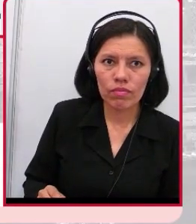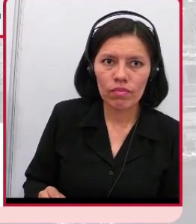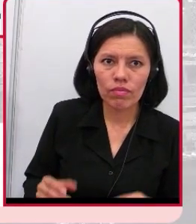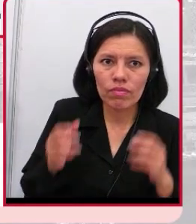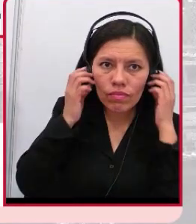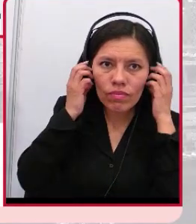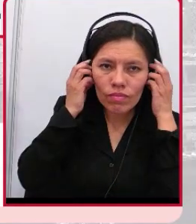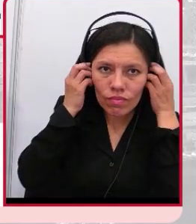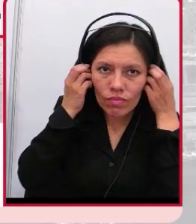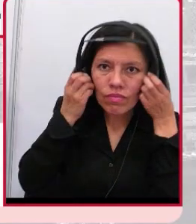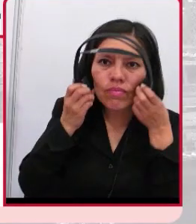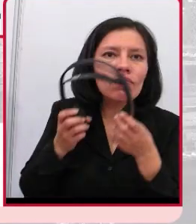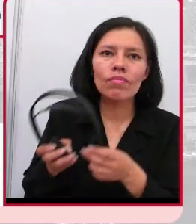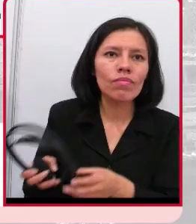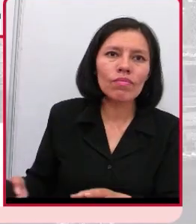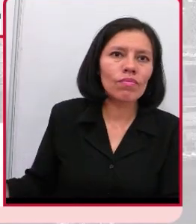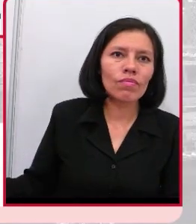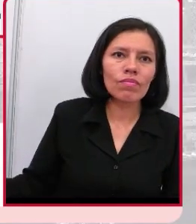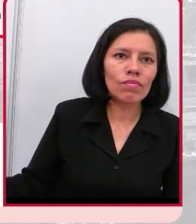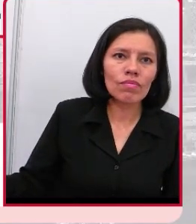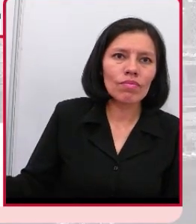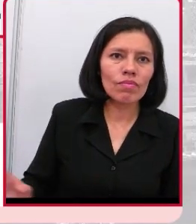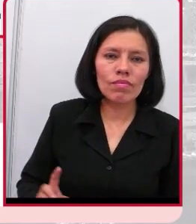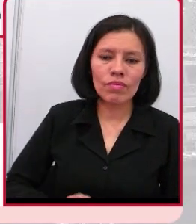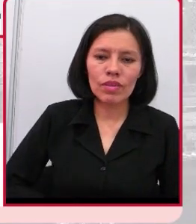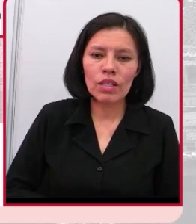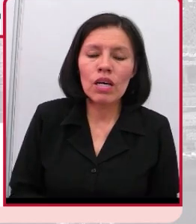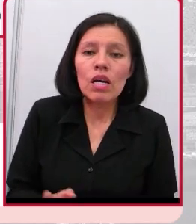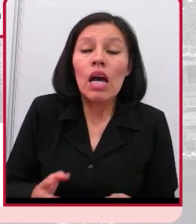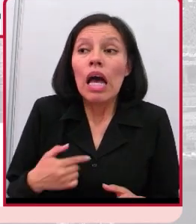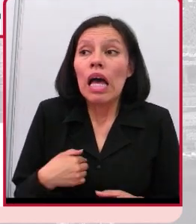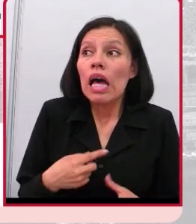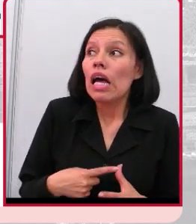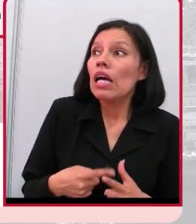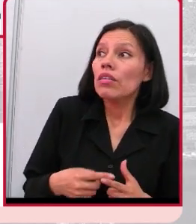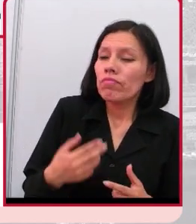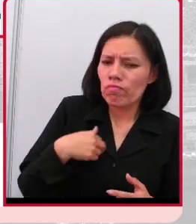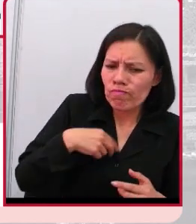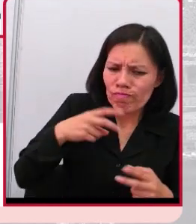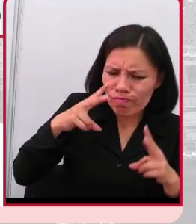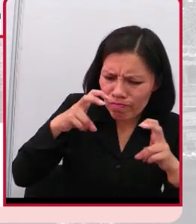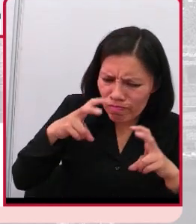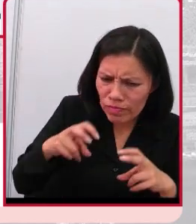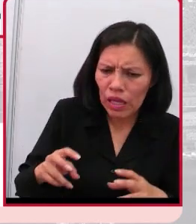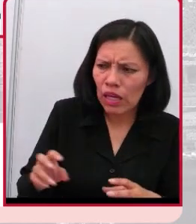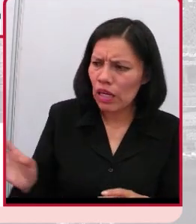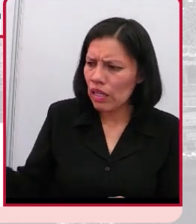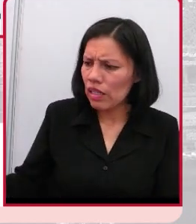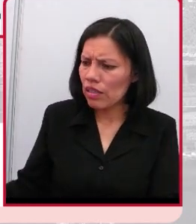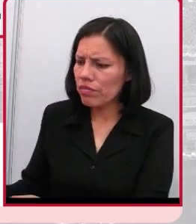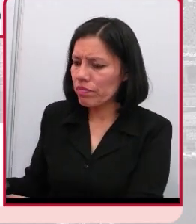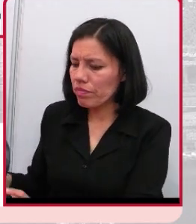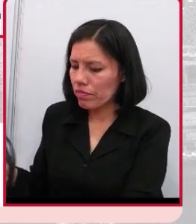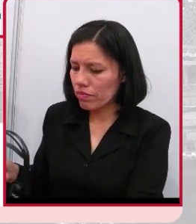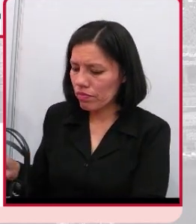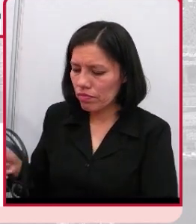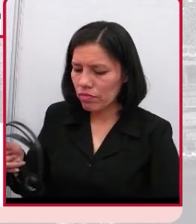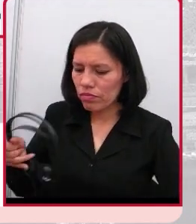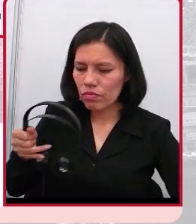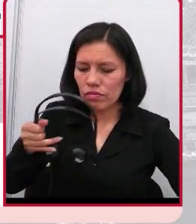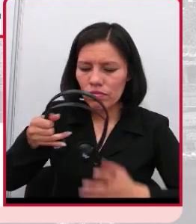alimento, tengo que saber si estaba dentro de las características estándar, tengo que revisar